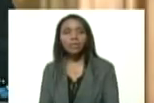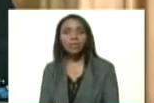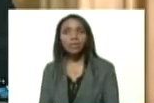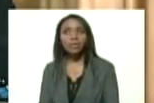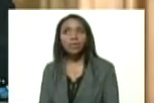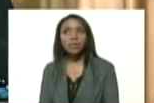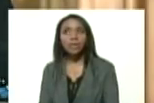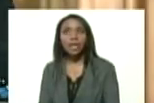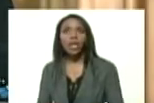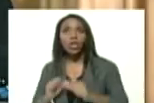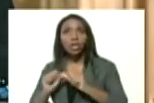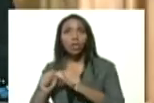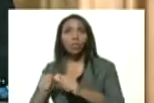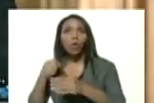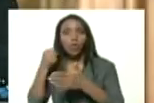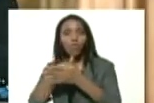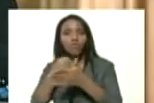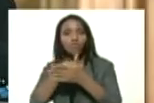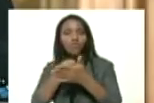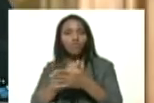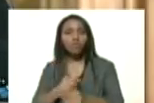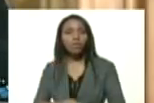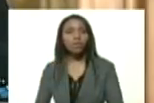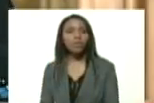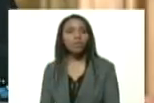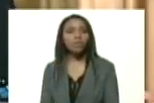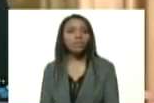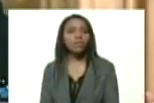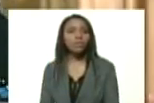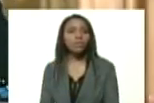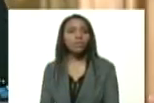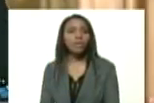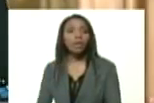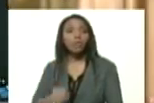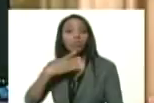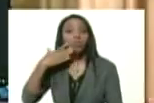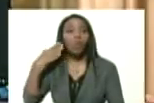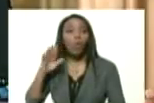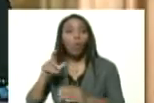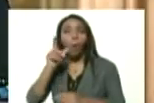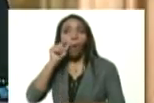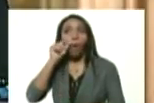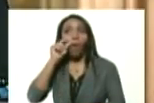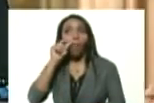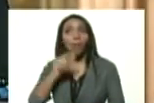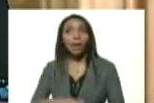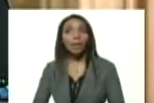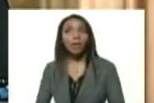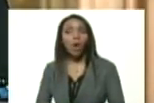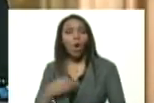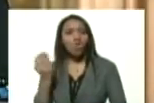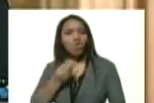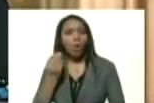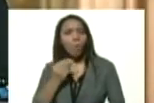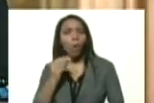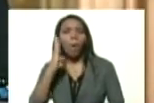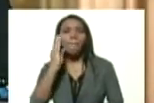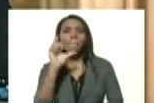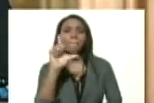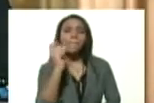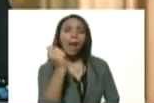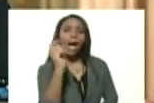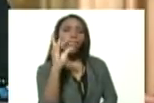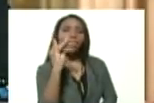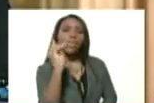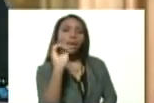y la seguiremos combatiendo la moral de un hombre como vladimir padrino lópez